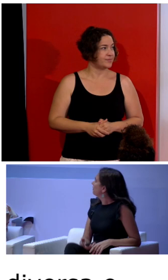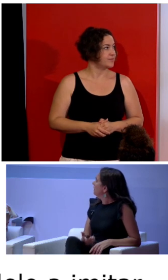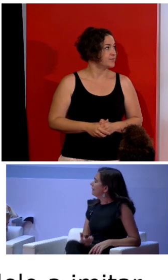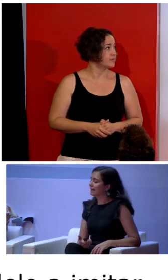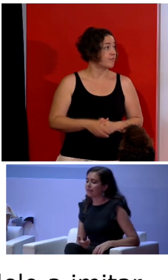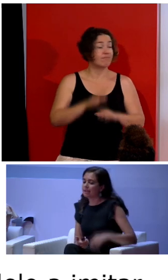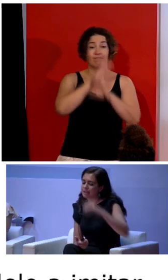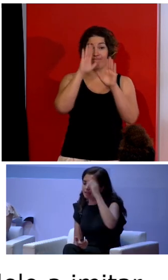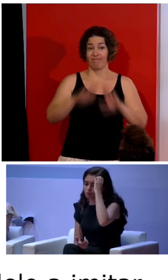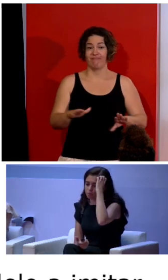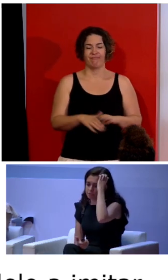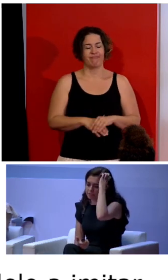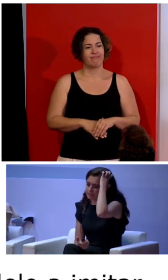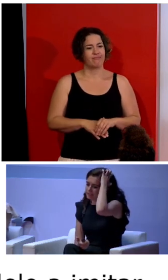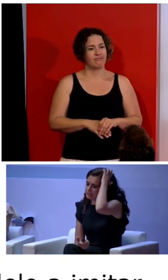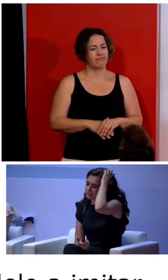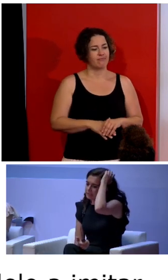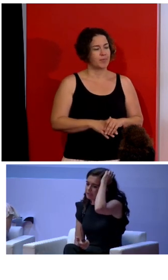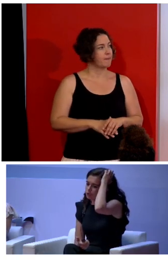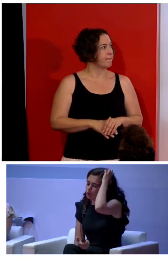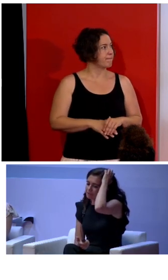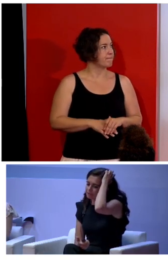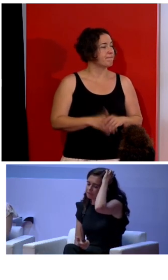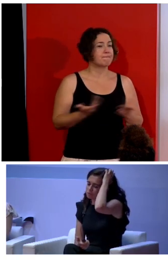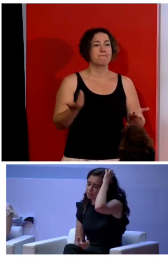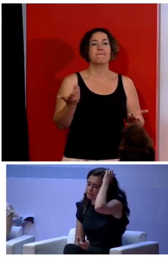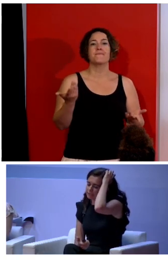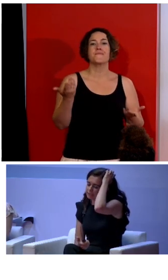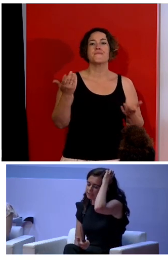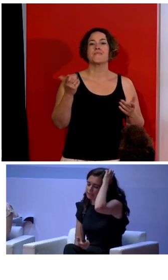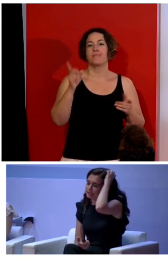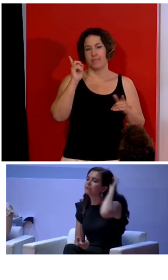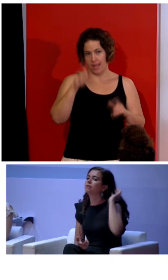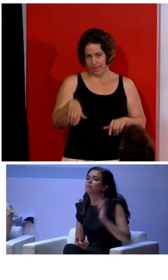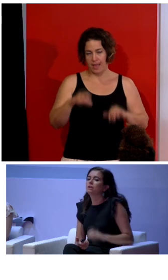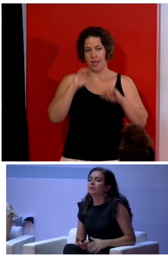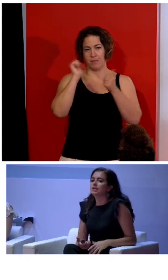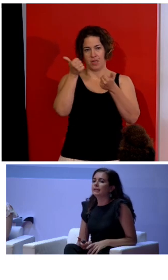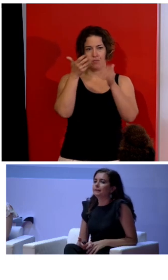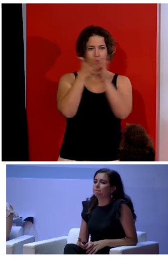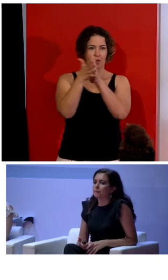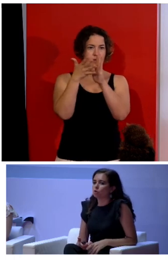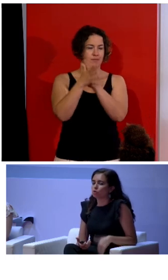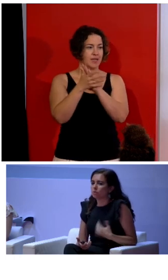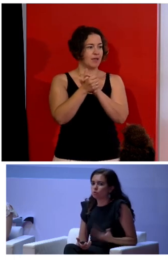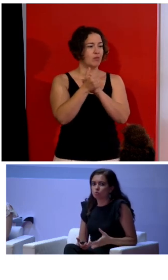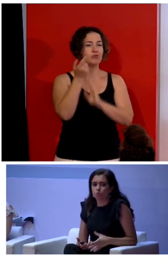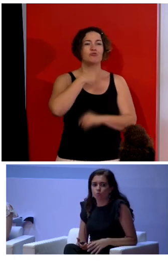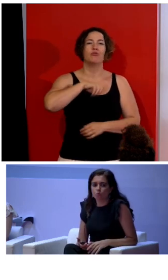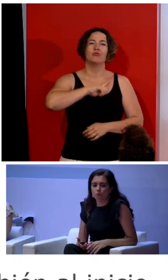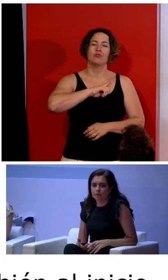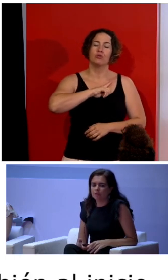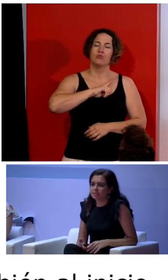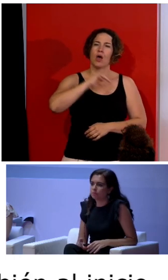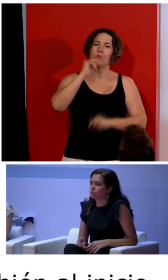Para finalizar, bueno, pues lo comentábamos también al inicio, ¿no? Nosotros tenemos